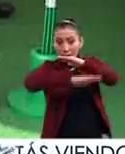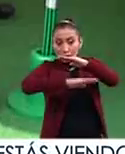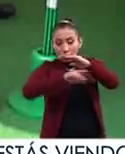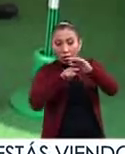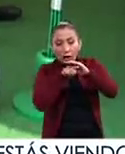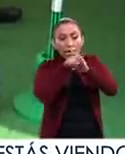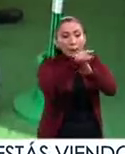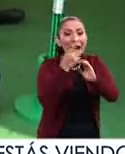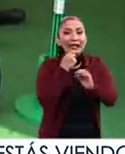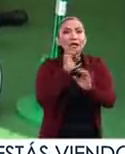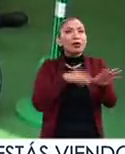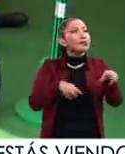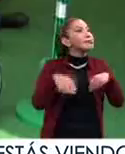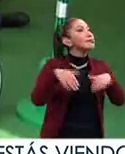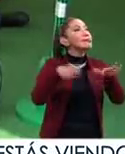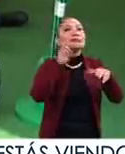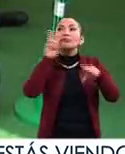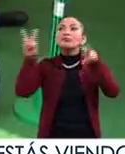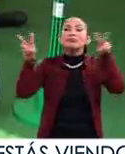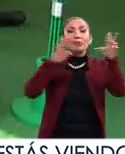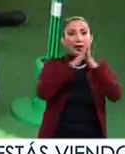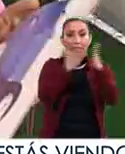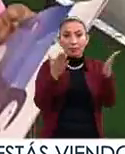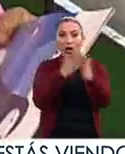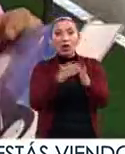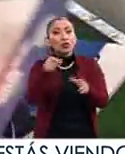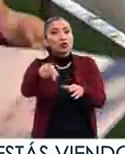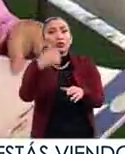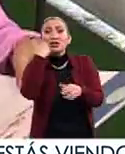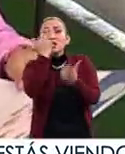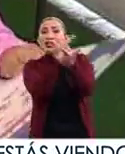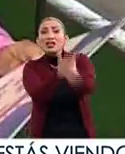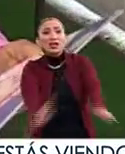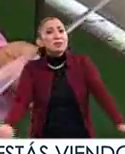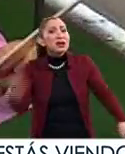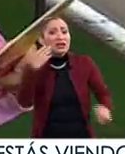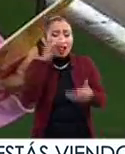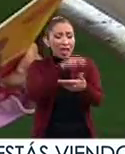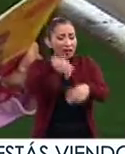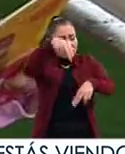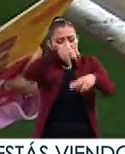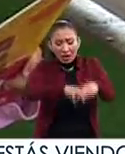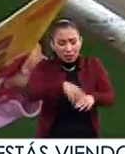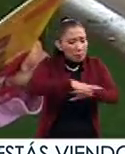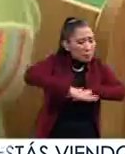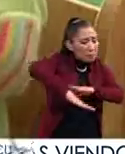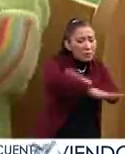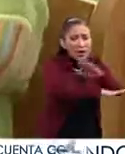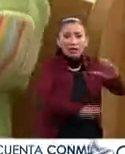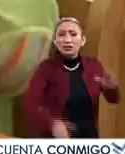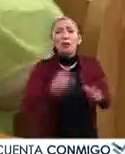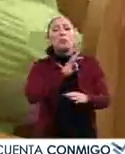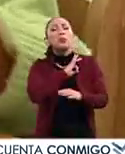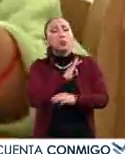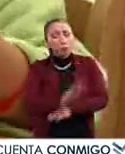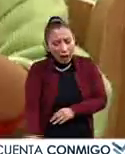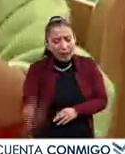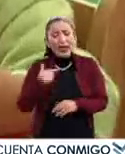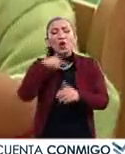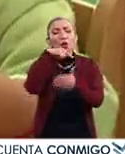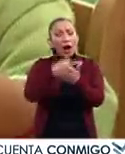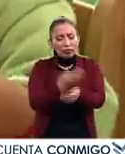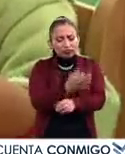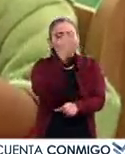niños recorran la librería. Y cuantos quieran. Y si quieren leer sentados en el suelo, bien, en muchas librerías del fondo hay